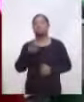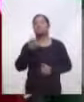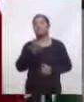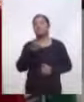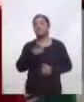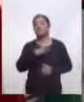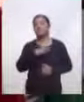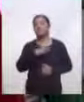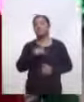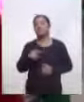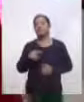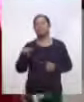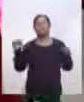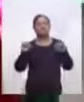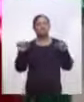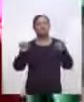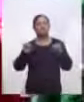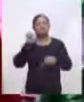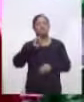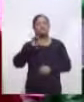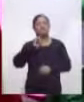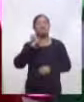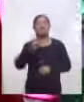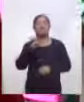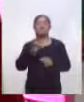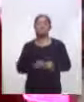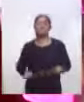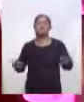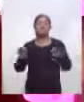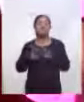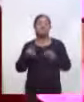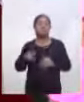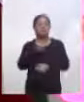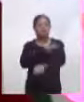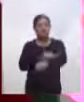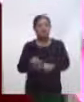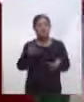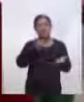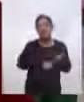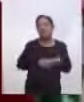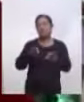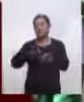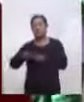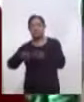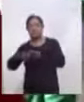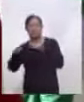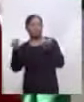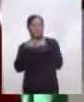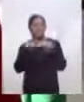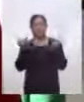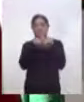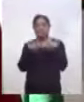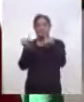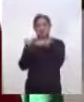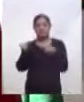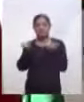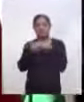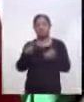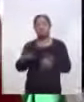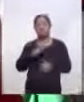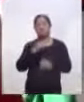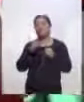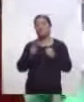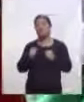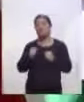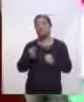haciendo énfasis de que la mujer en la sociedad es una parte primordial en la familia y en los trabajos, ¿no? Que hoy ellos tienen puestos